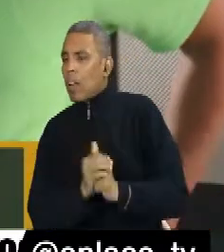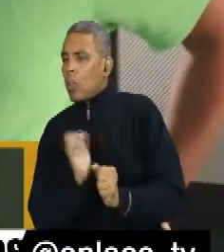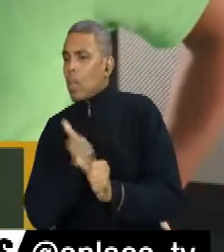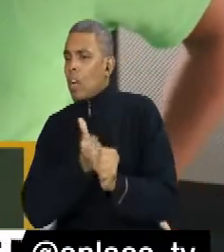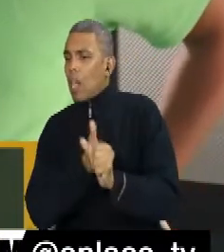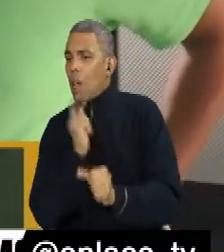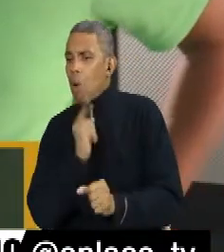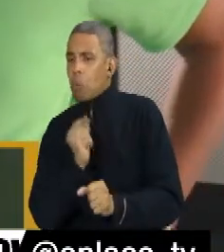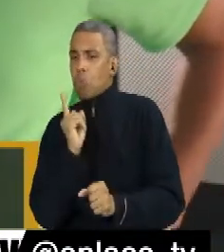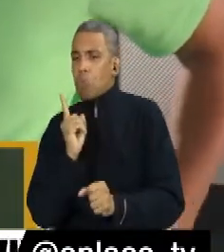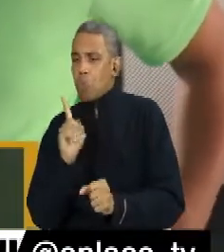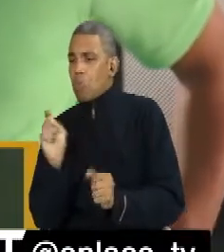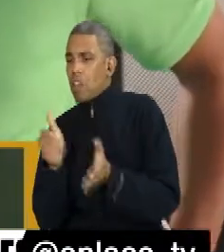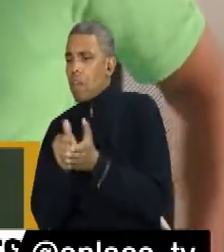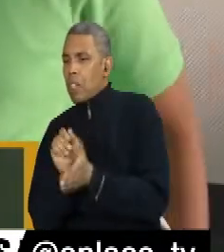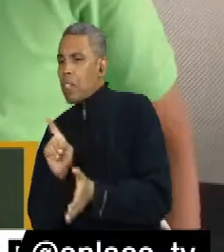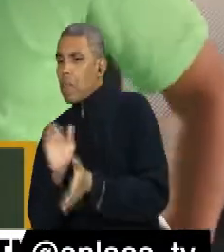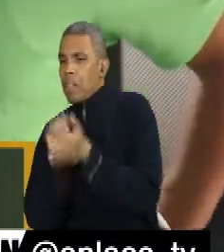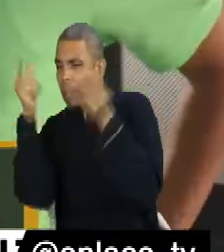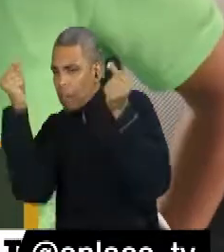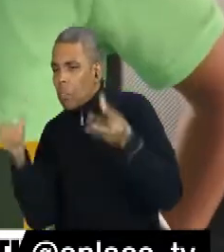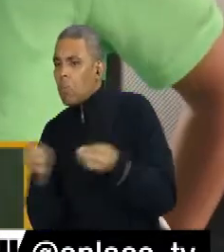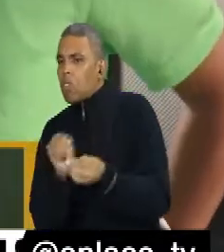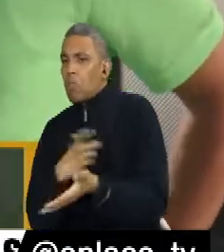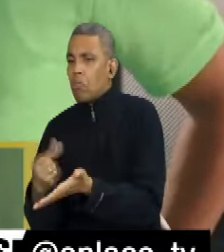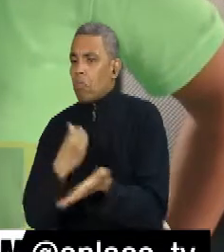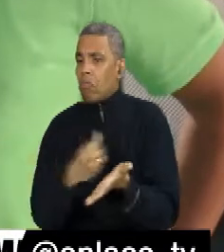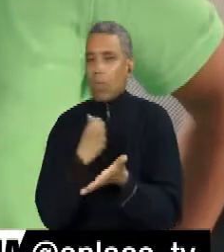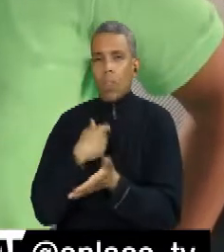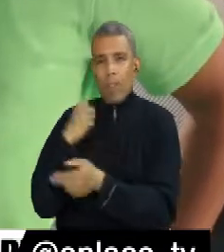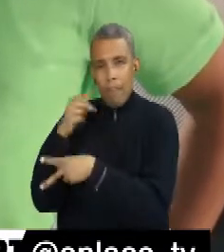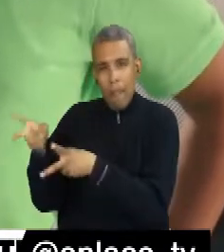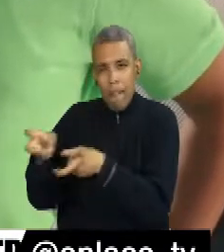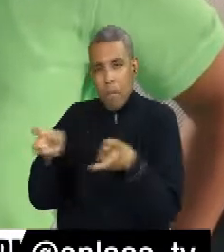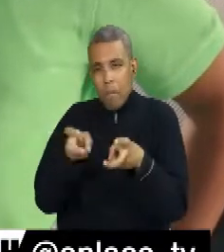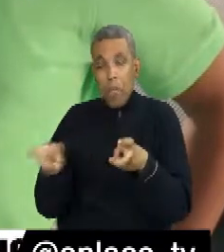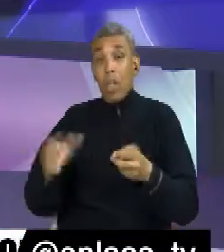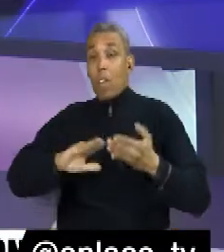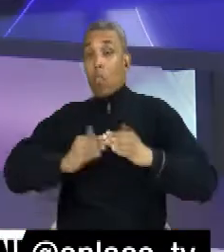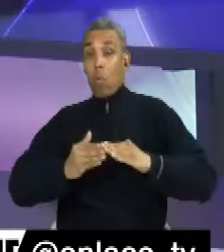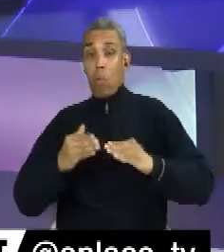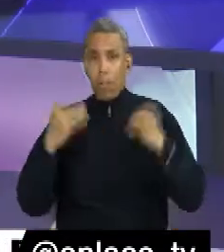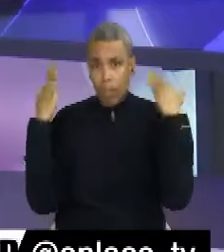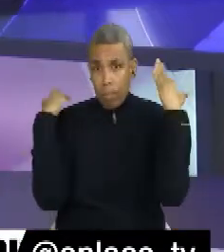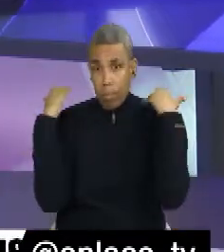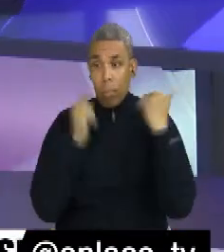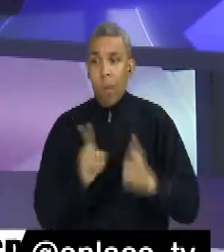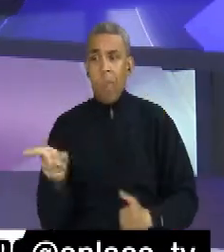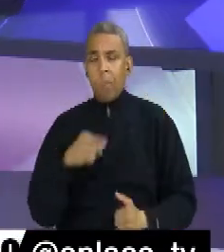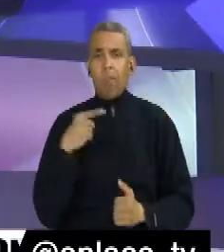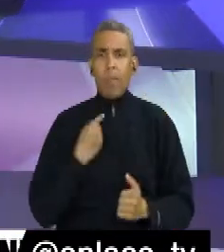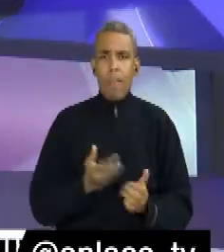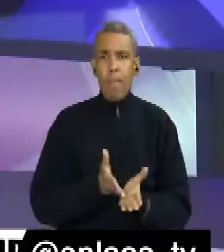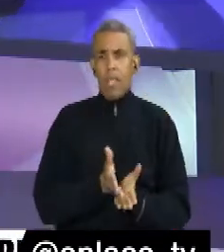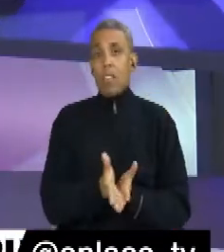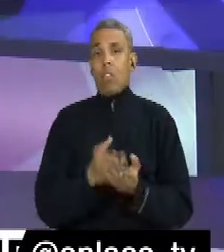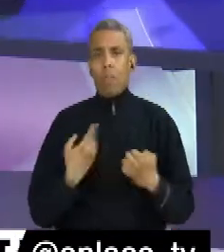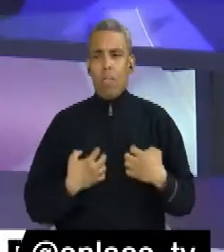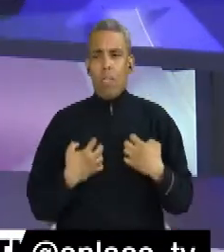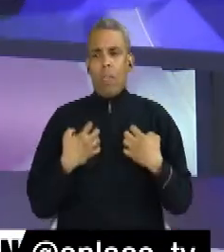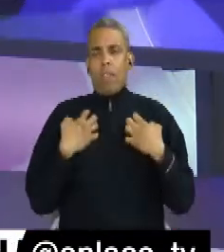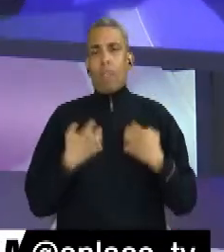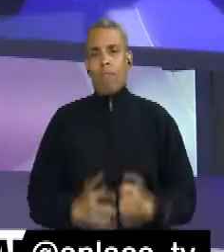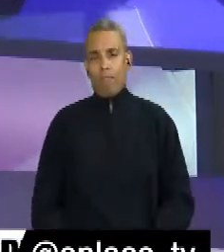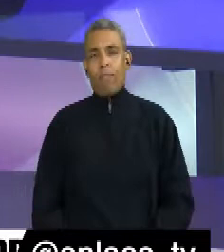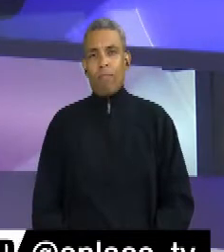poblaciones del sur de Bolívar mantiene a los habitantes con zozobra, incertidumbre y miedo. Y en diálogo exclusivo con Enlace